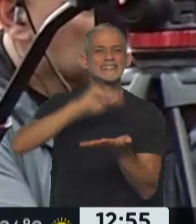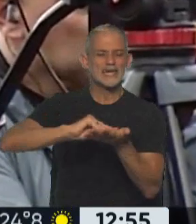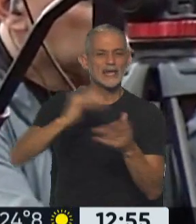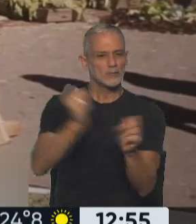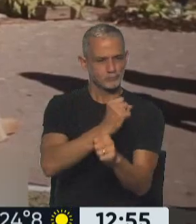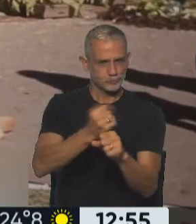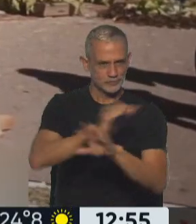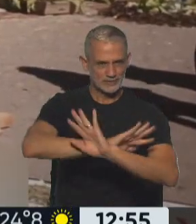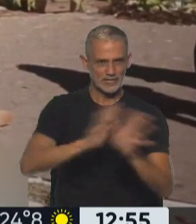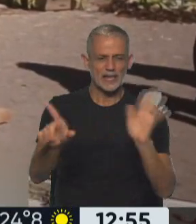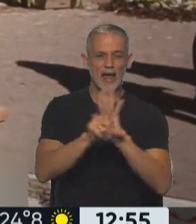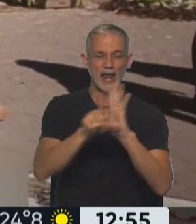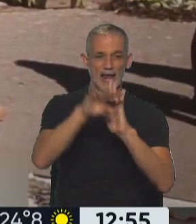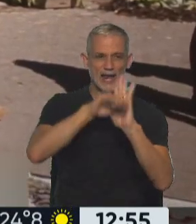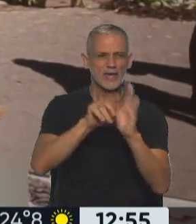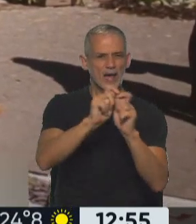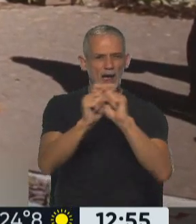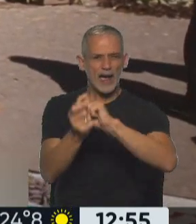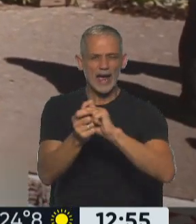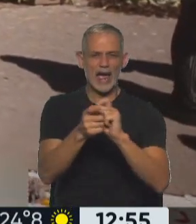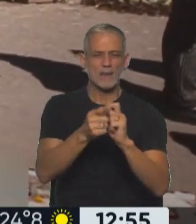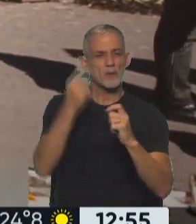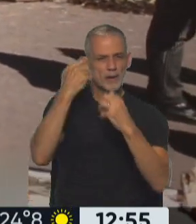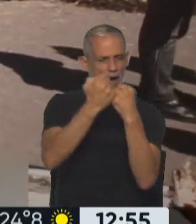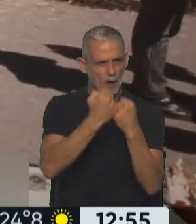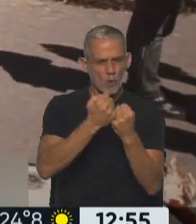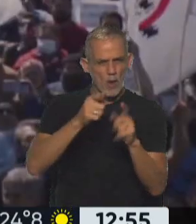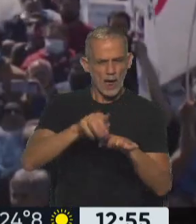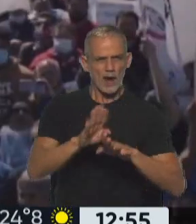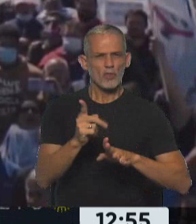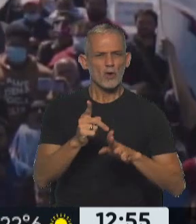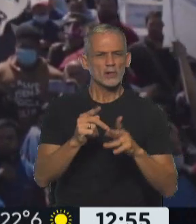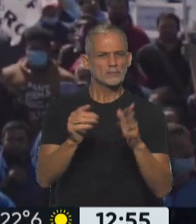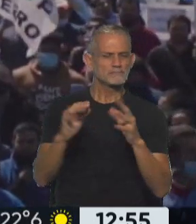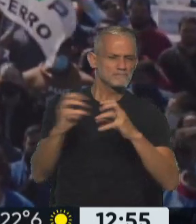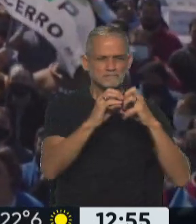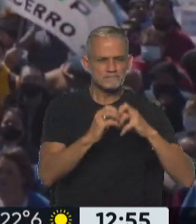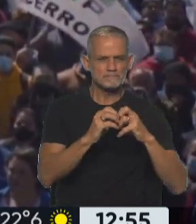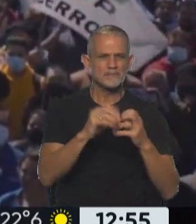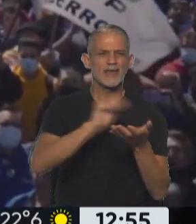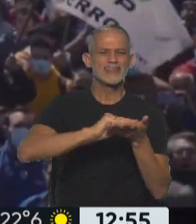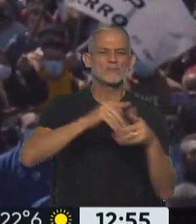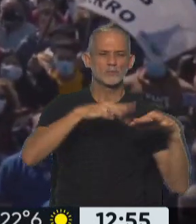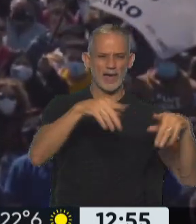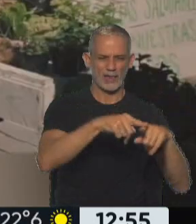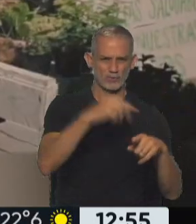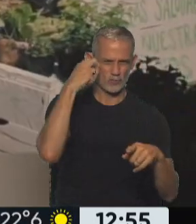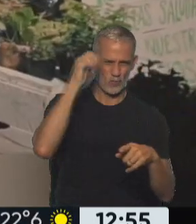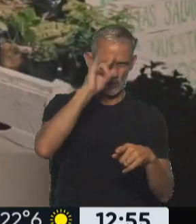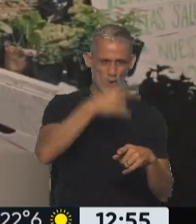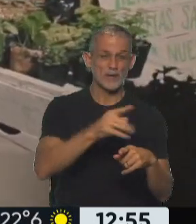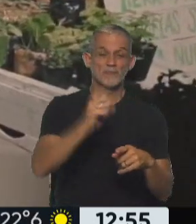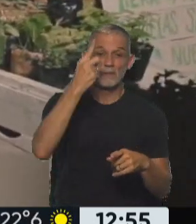sancionó la norma con las modificaciones consensuadas durante su tratamiento en la Cámara de Diputados. La primera